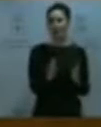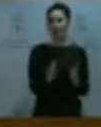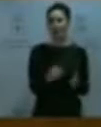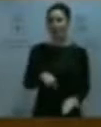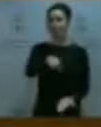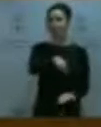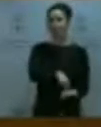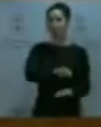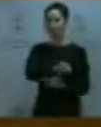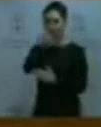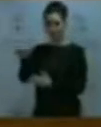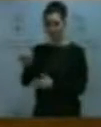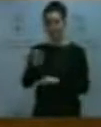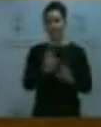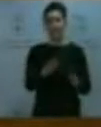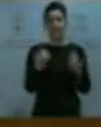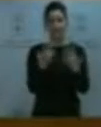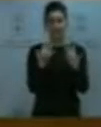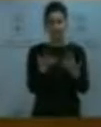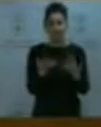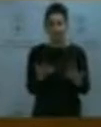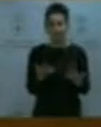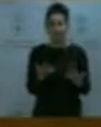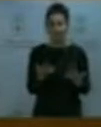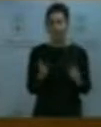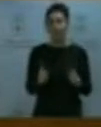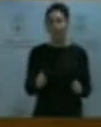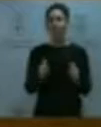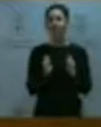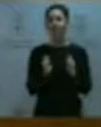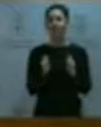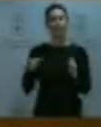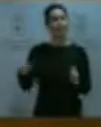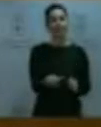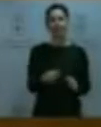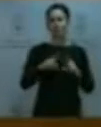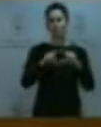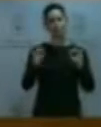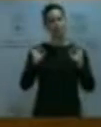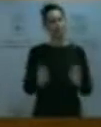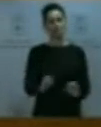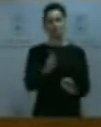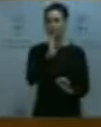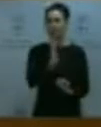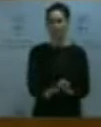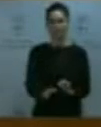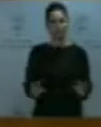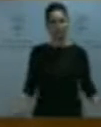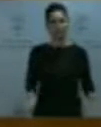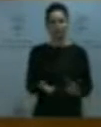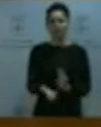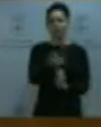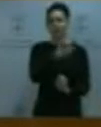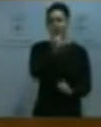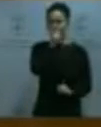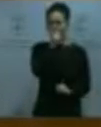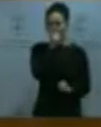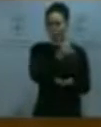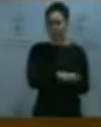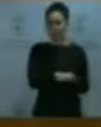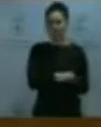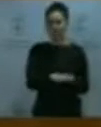apresuramiento no trae beneficios a nuestra comunidad autónoma y, desde luego, anticipar el cierre, como algunos